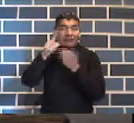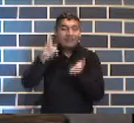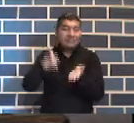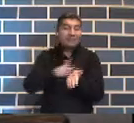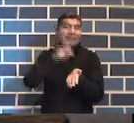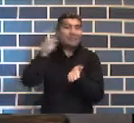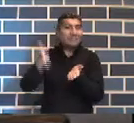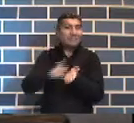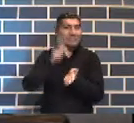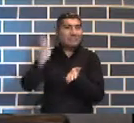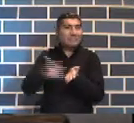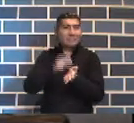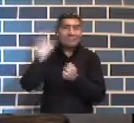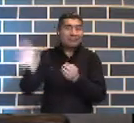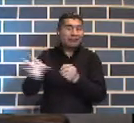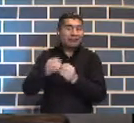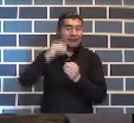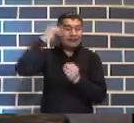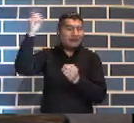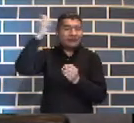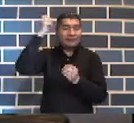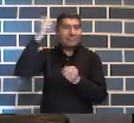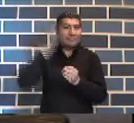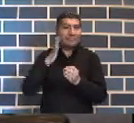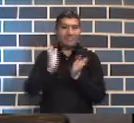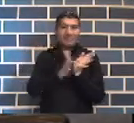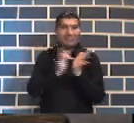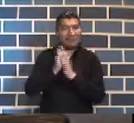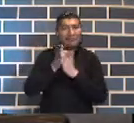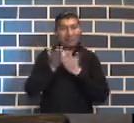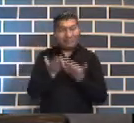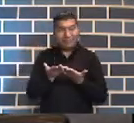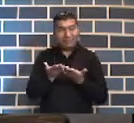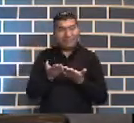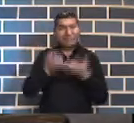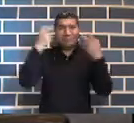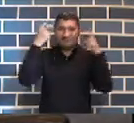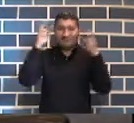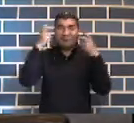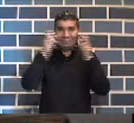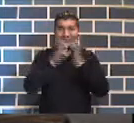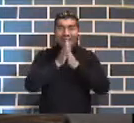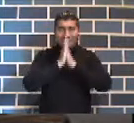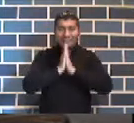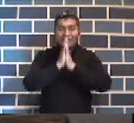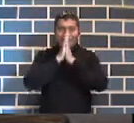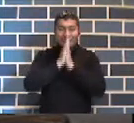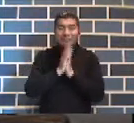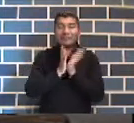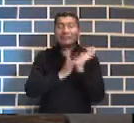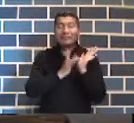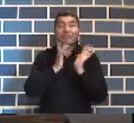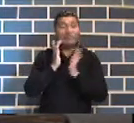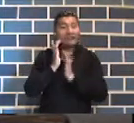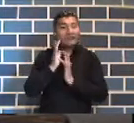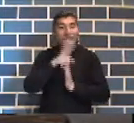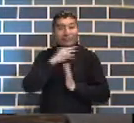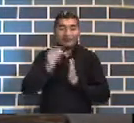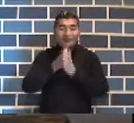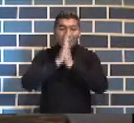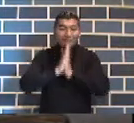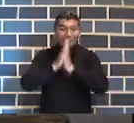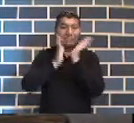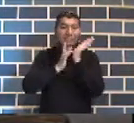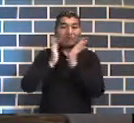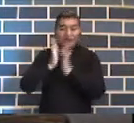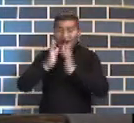irían más luminosas del evangelio el tema de la oración de jesús y la oración que jesús